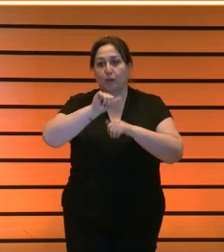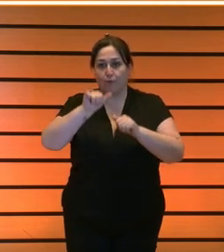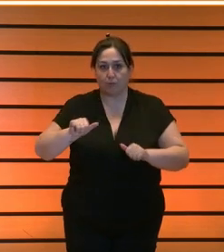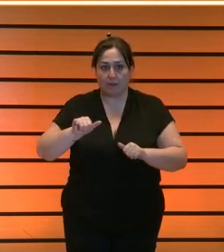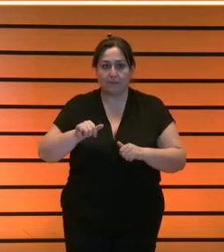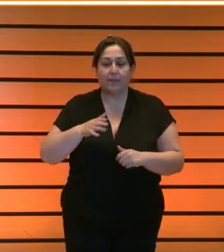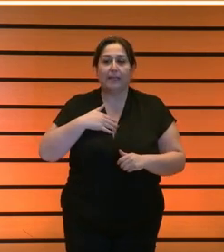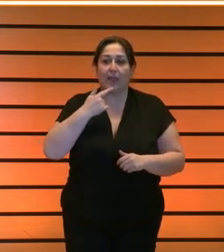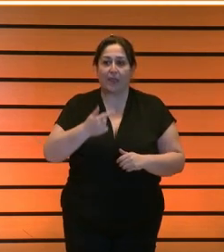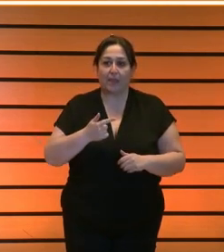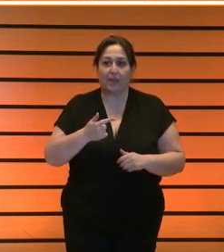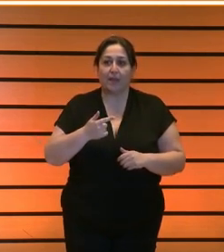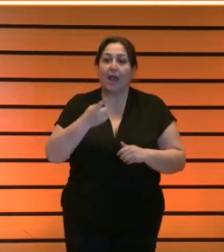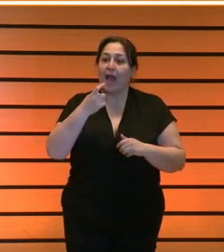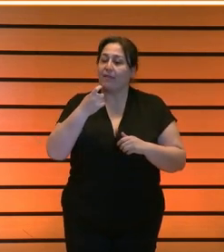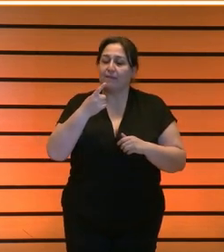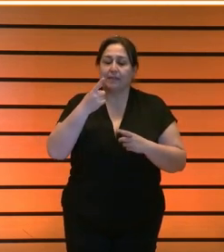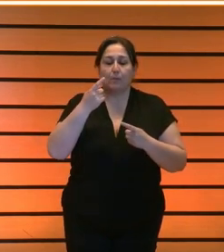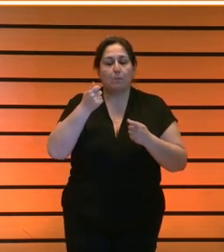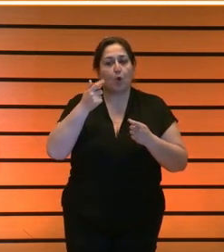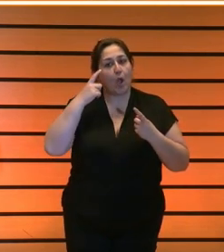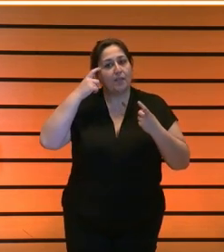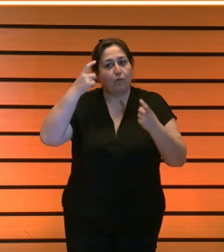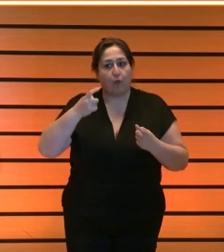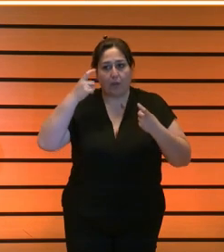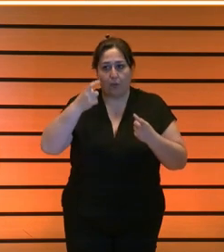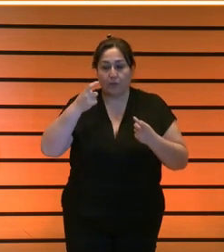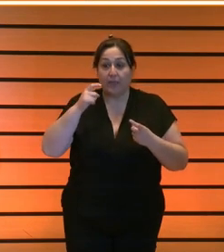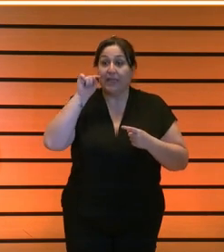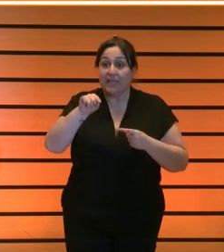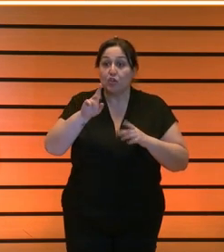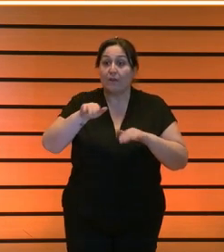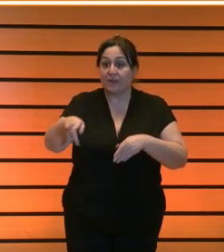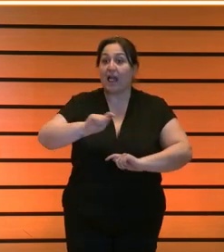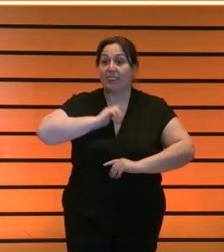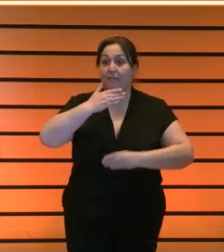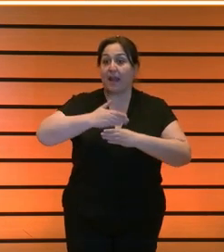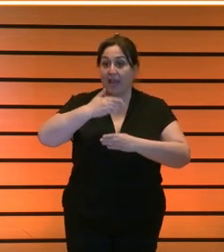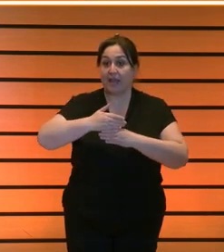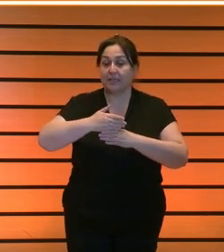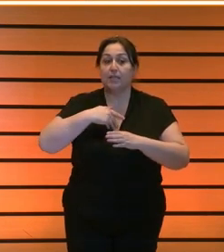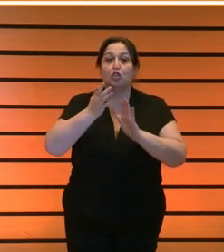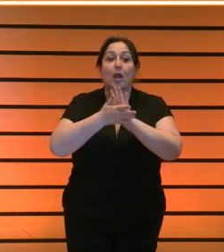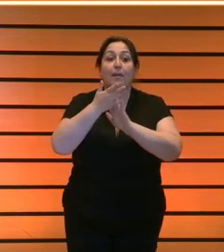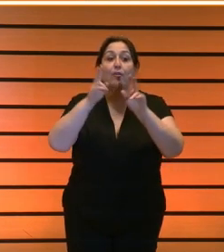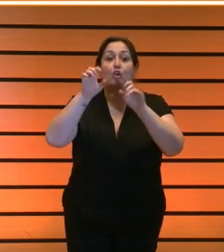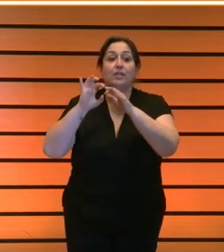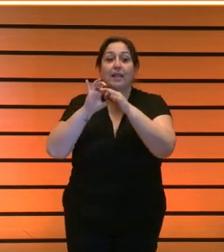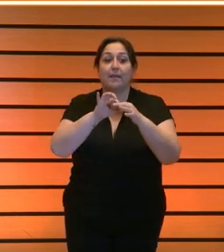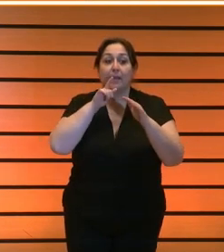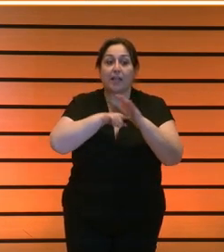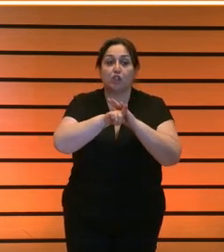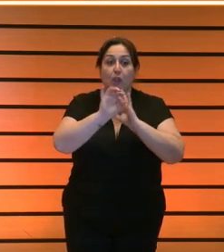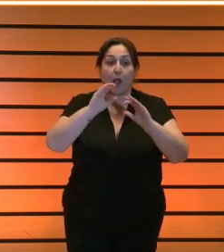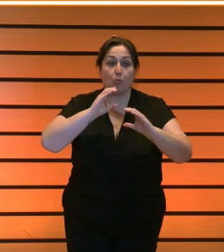decir tenemos que hacer un pequeño esfuerzo y eso genera barreras estoy hablando en lo que tiene que ver con la gestión de la